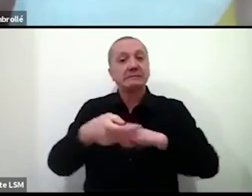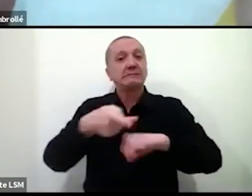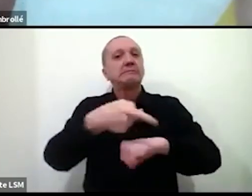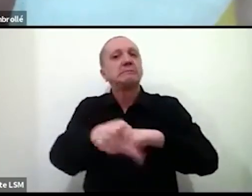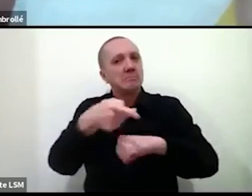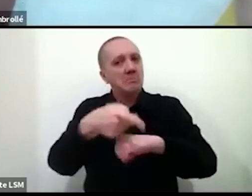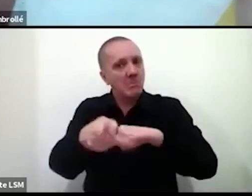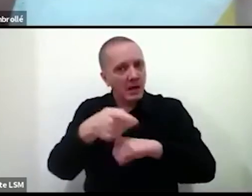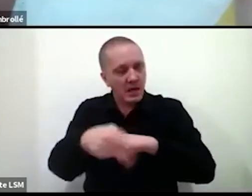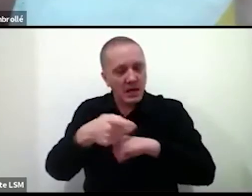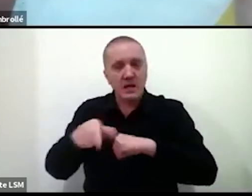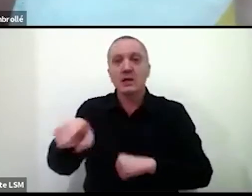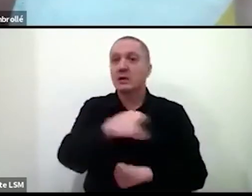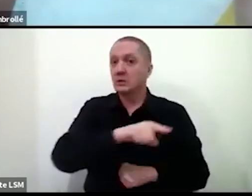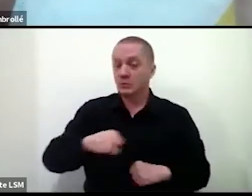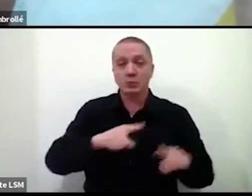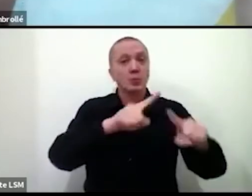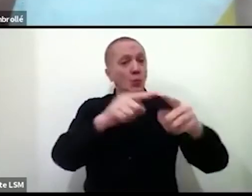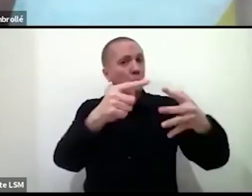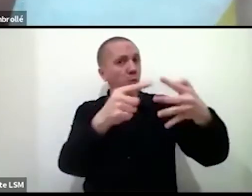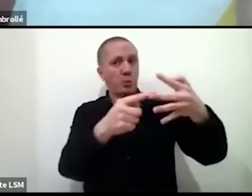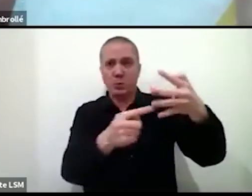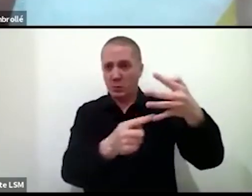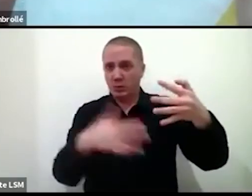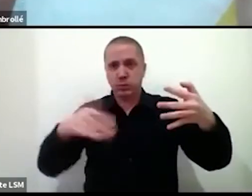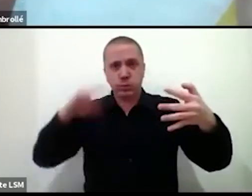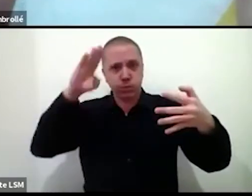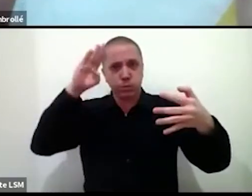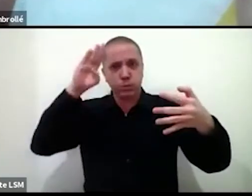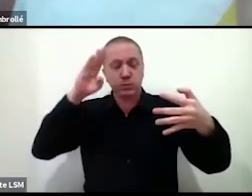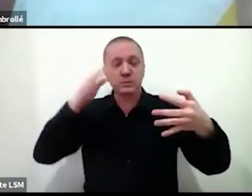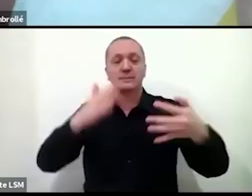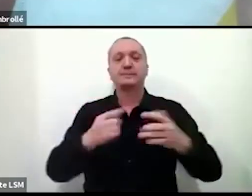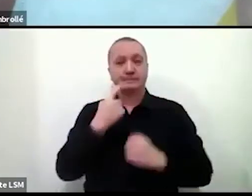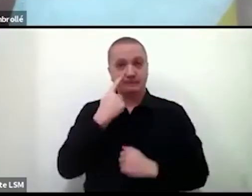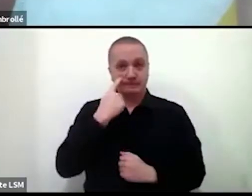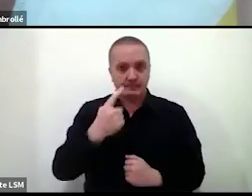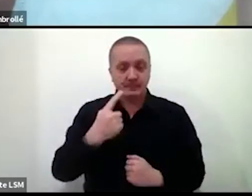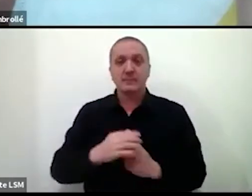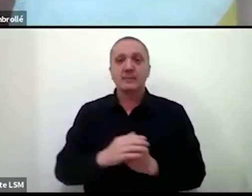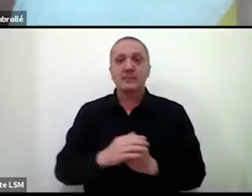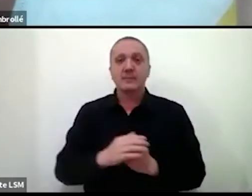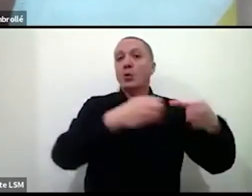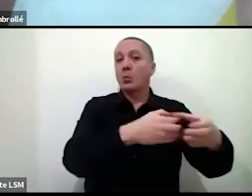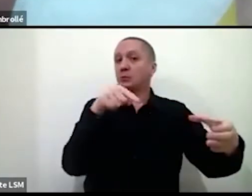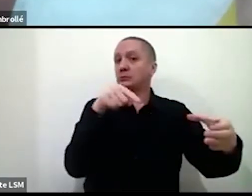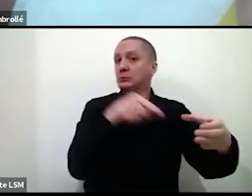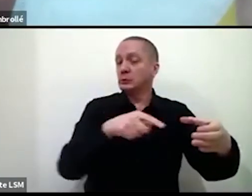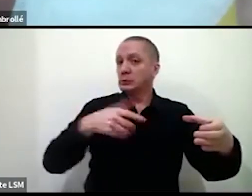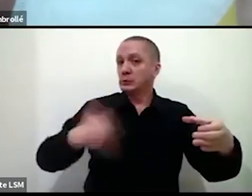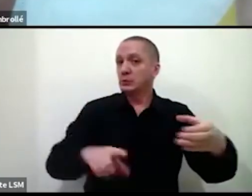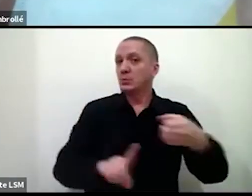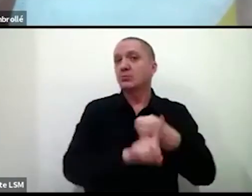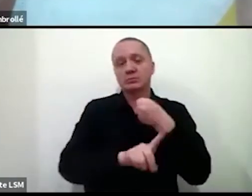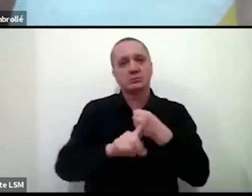los sentidos, ¿no? En toda la perspectiva de la palabra. Porque, pues, las comunidades más afectadas hemos sido nosotras, ¿no?